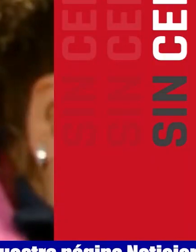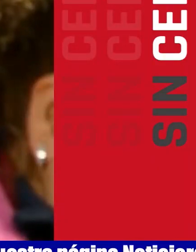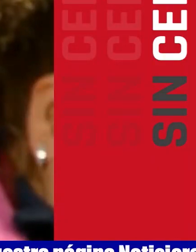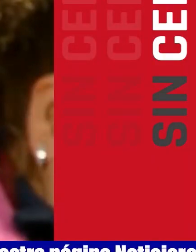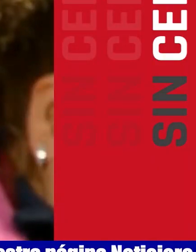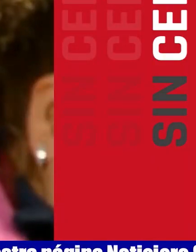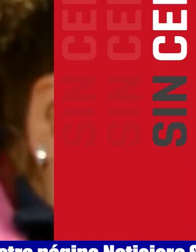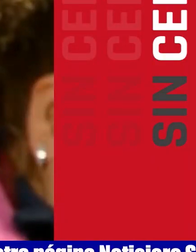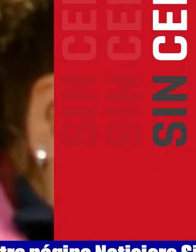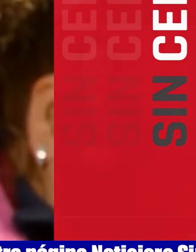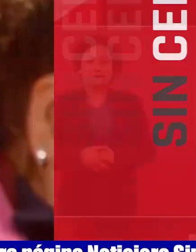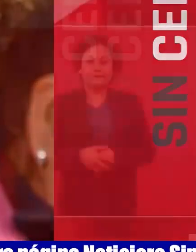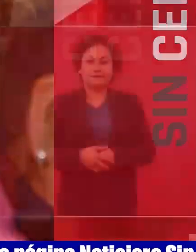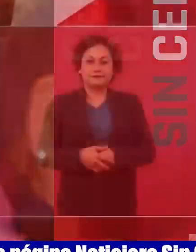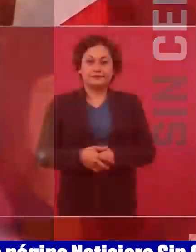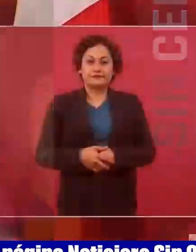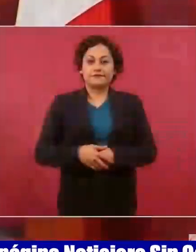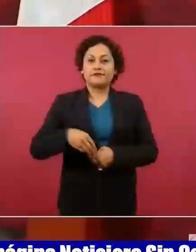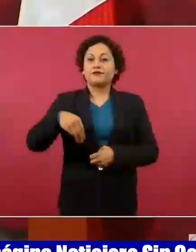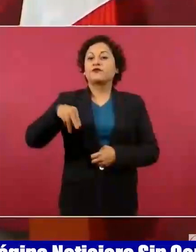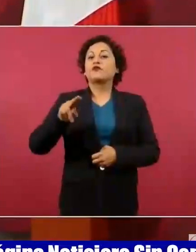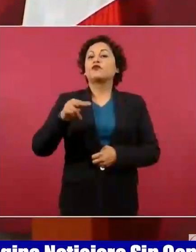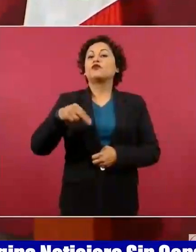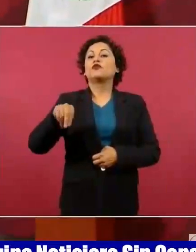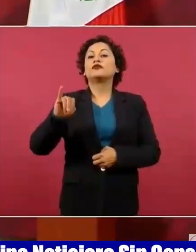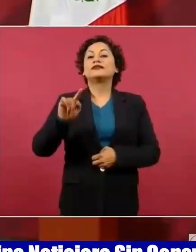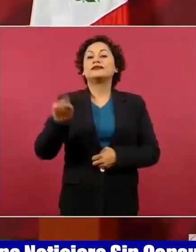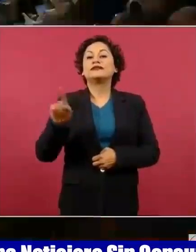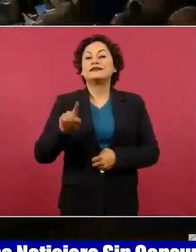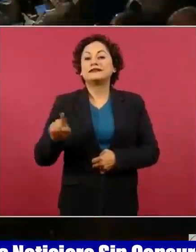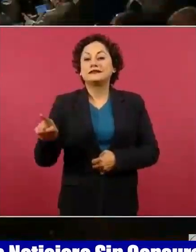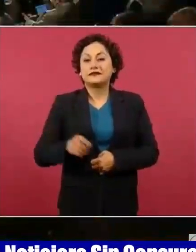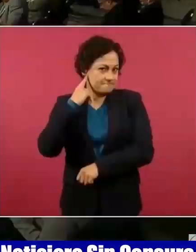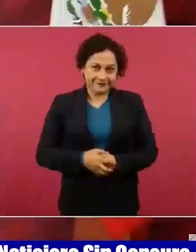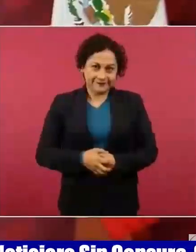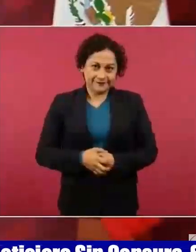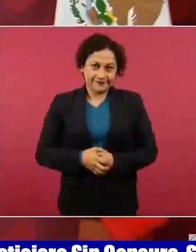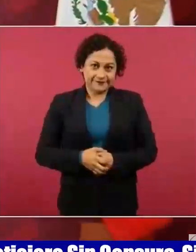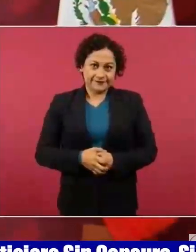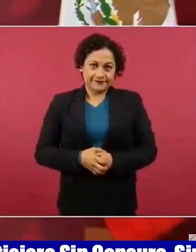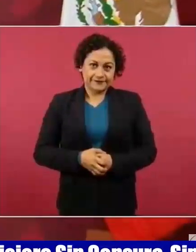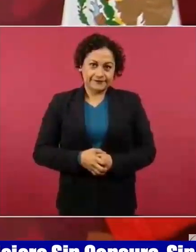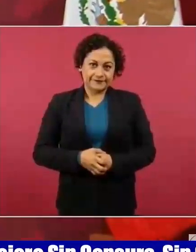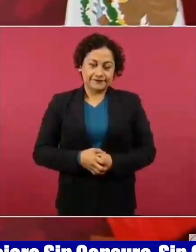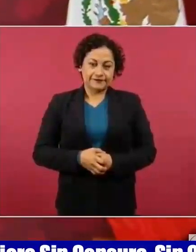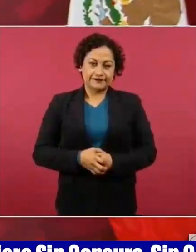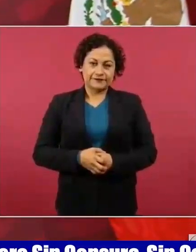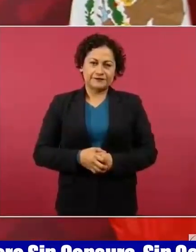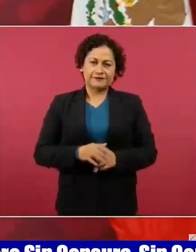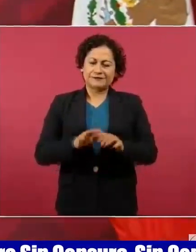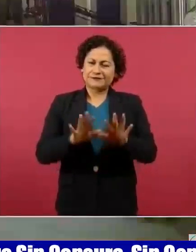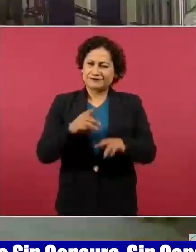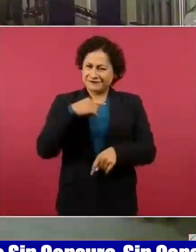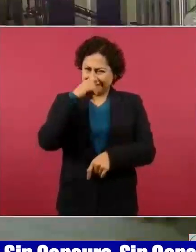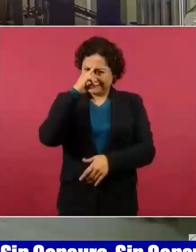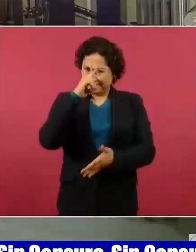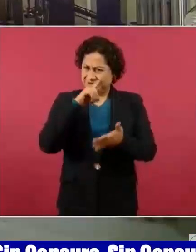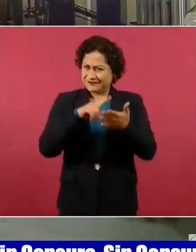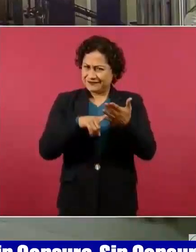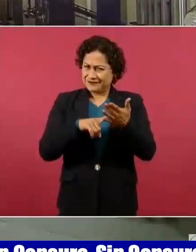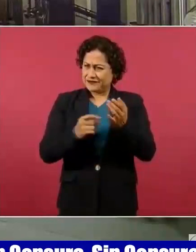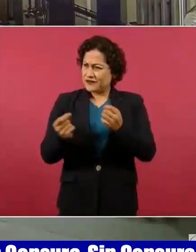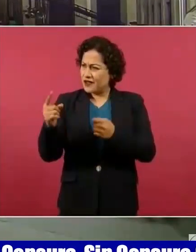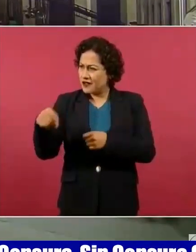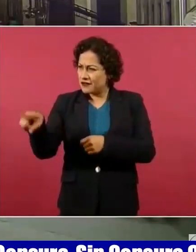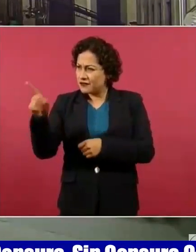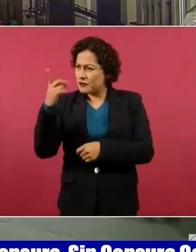movimiento, del partido, pero que lo ideal sería que todos tuvieran la misma oportunidad, que él sí puede decir que no tiene preferencia por ninguno,